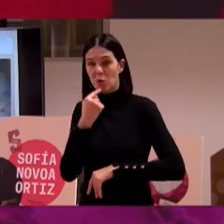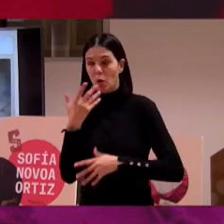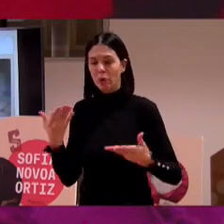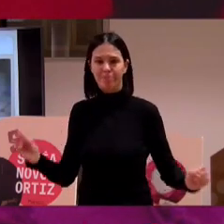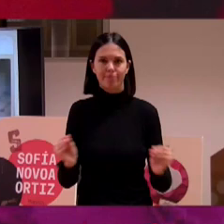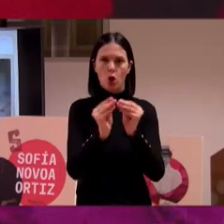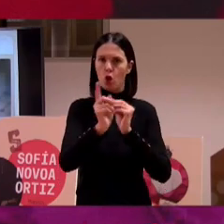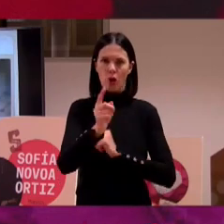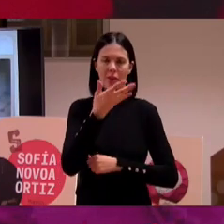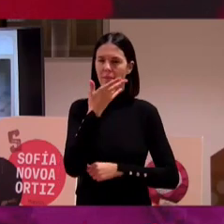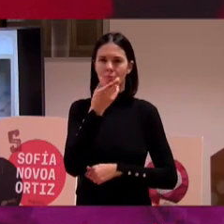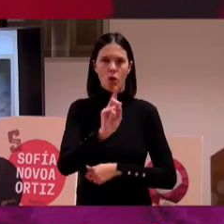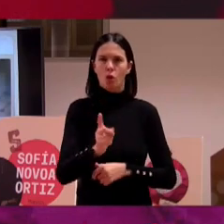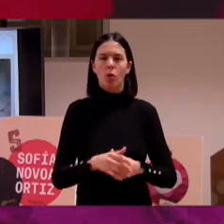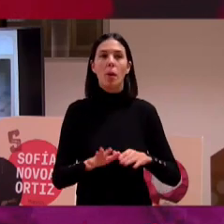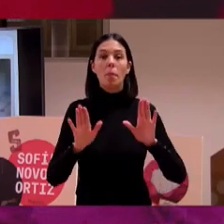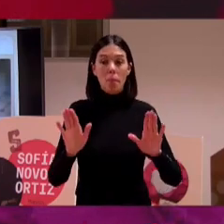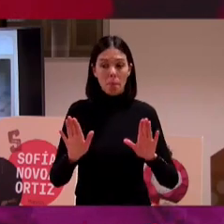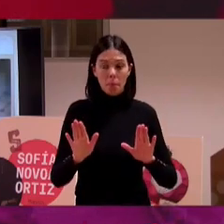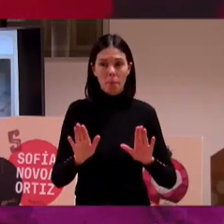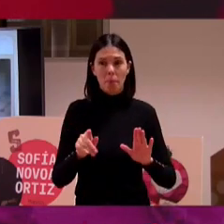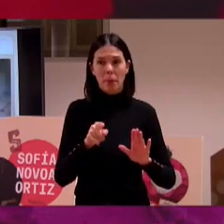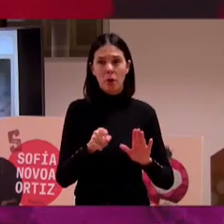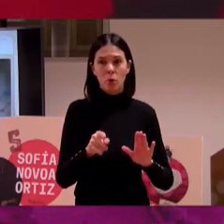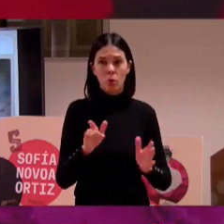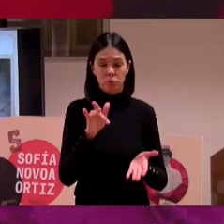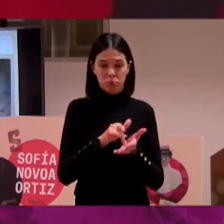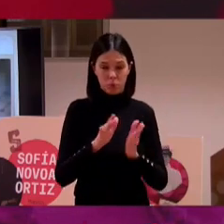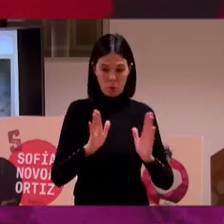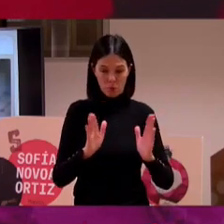coñecen. Pero cando chega, está nun momento